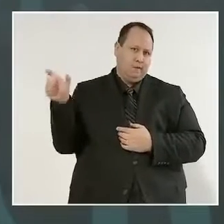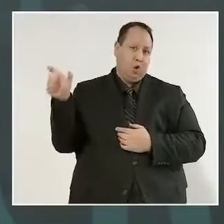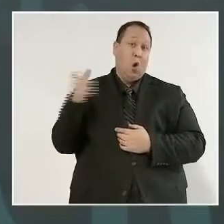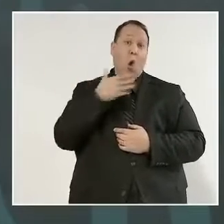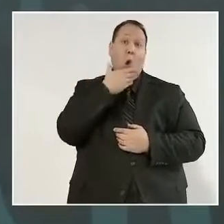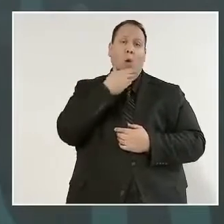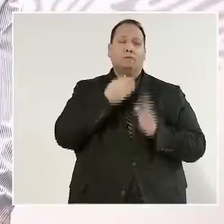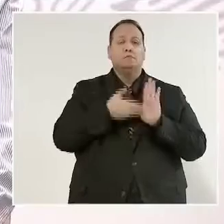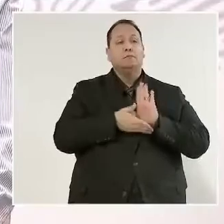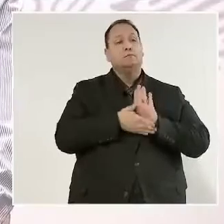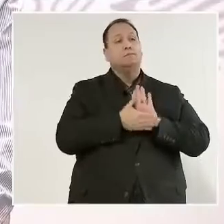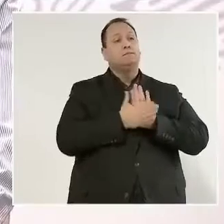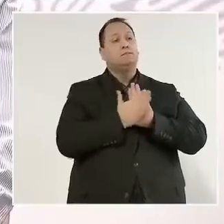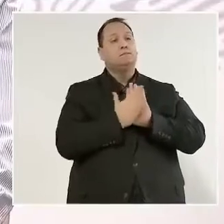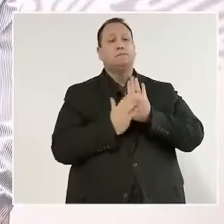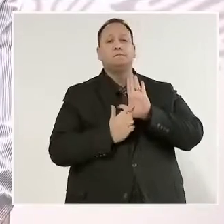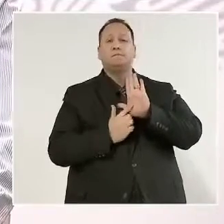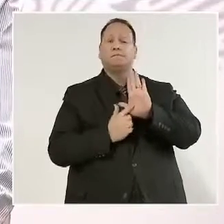simulador,